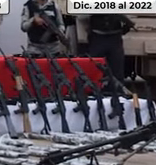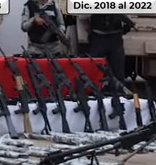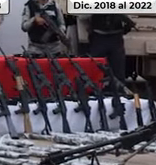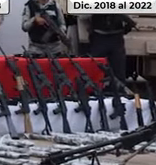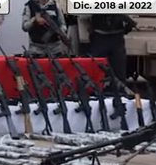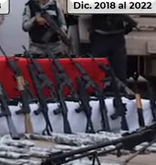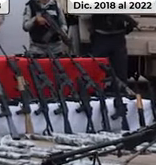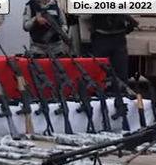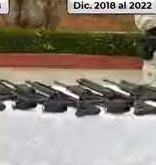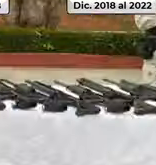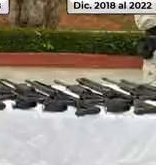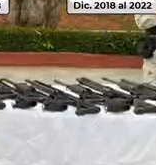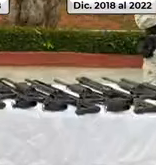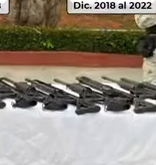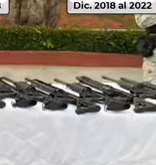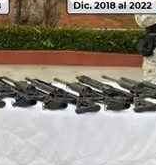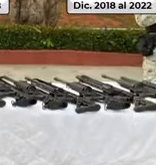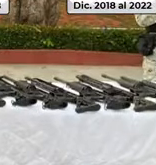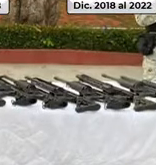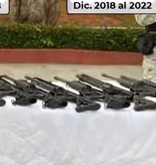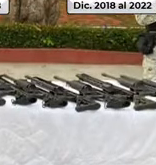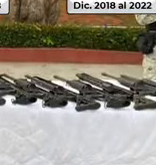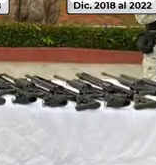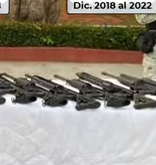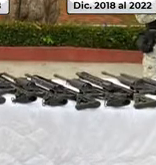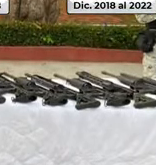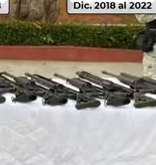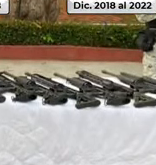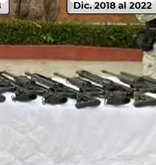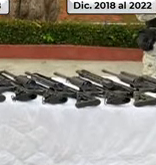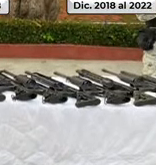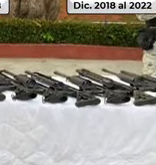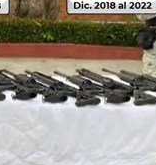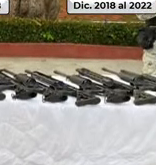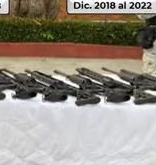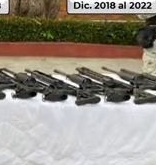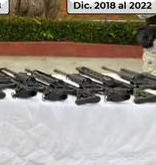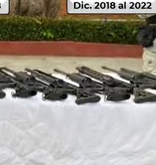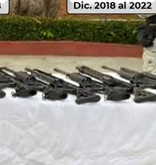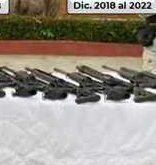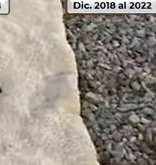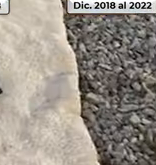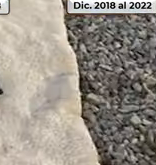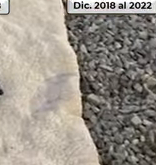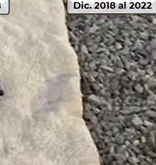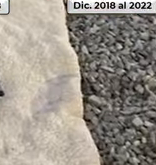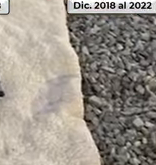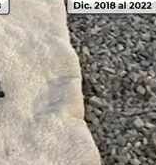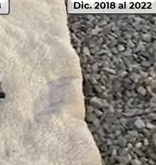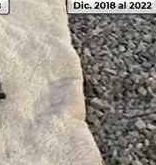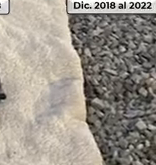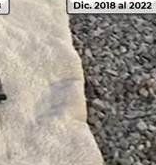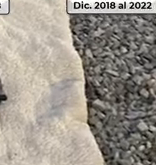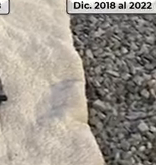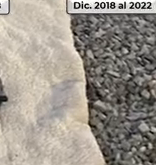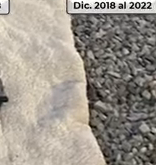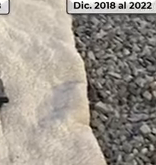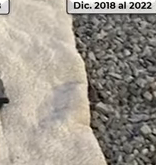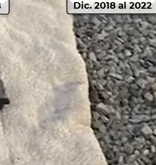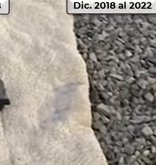decomisaron 9.587 armas, mientras que en el acumulado del presente sexenio se cuenta con un total